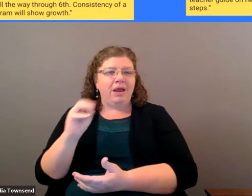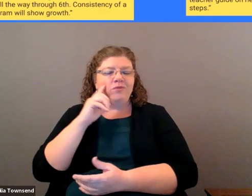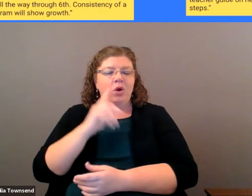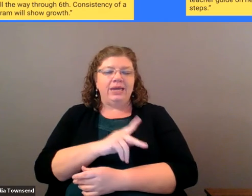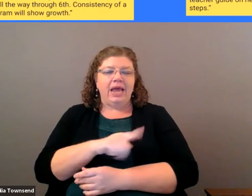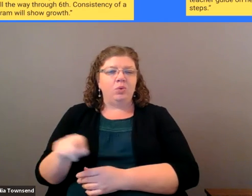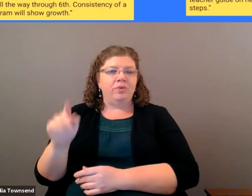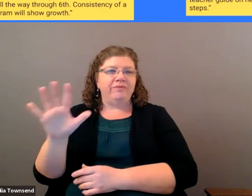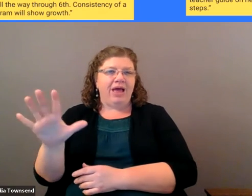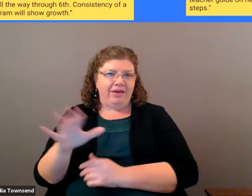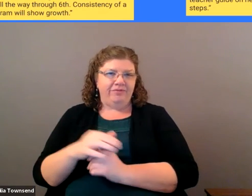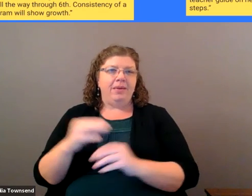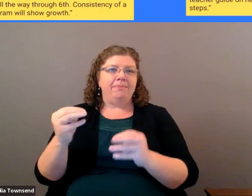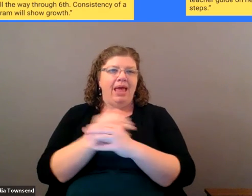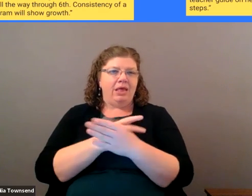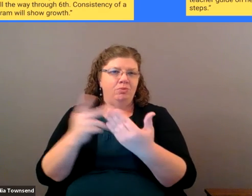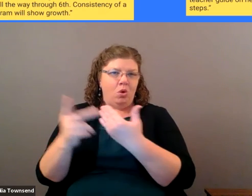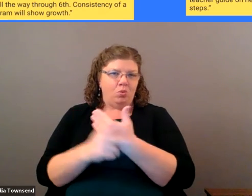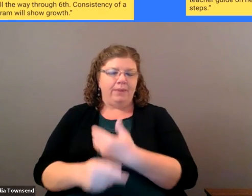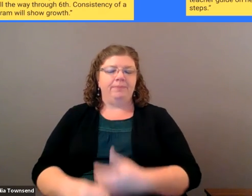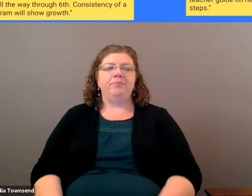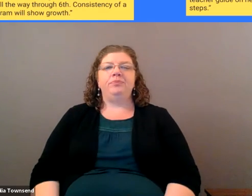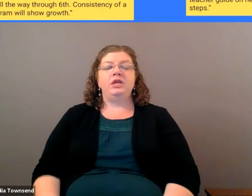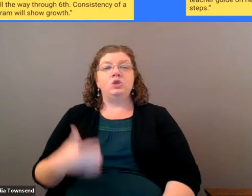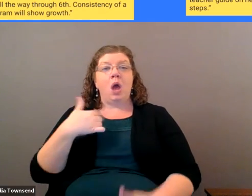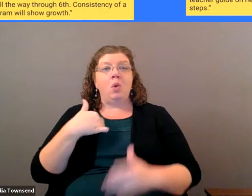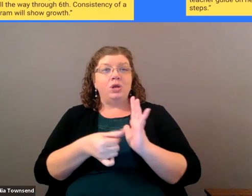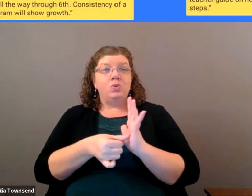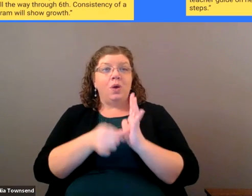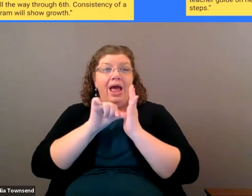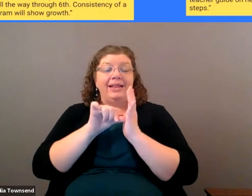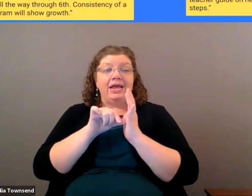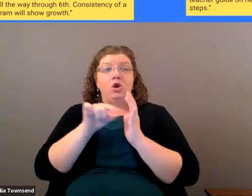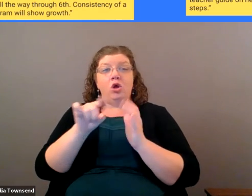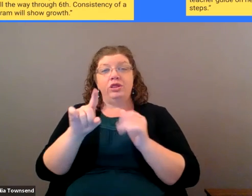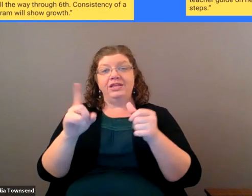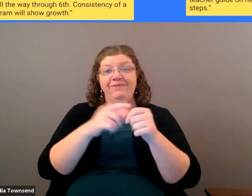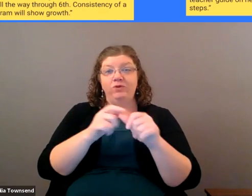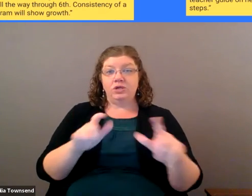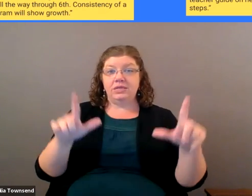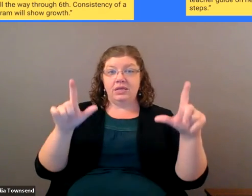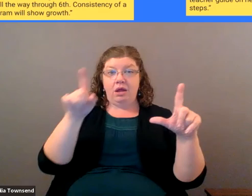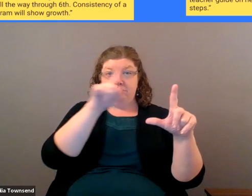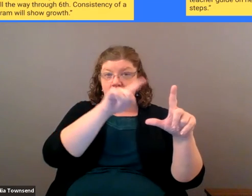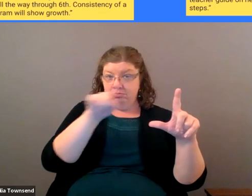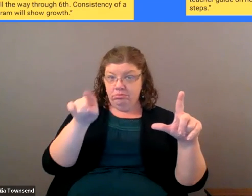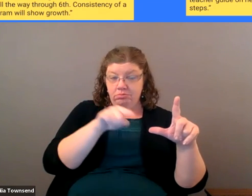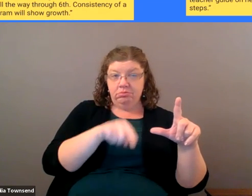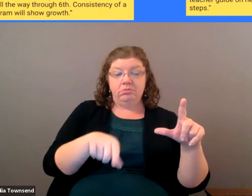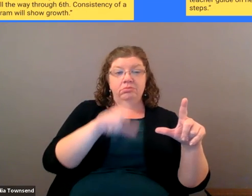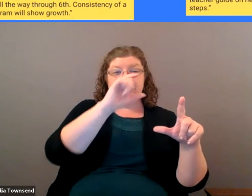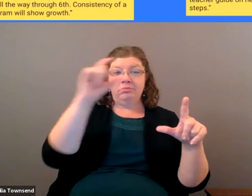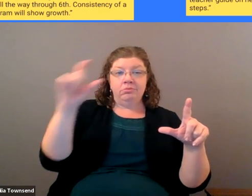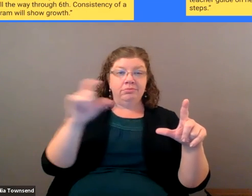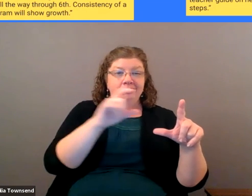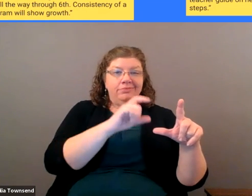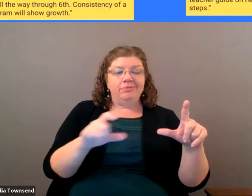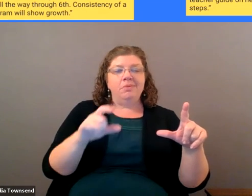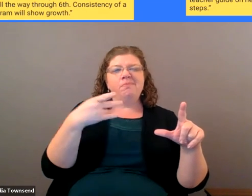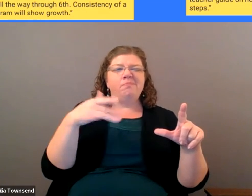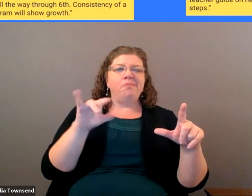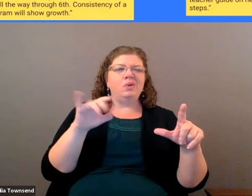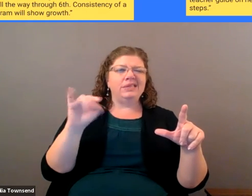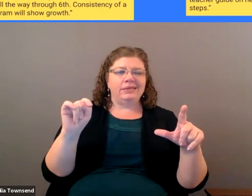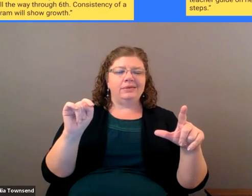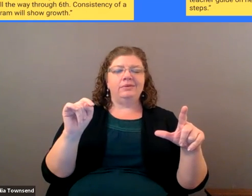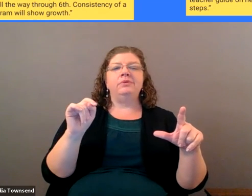de matemáticas del kinder a quinto grado. Quiero resaltar aquí en la primera diapositiva, ustedes pueden ver aquí los